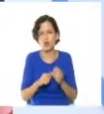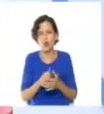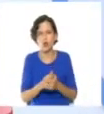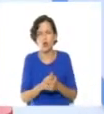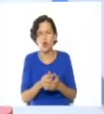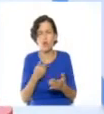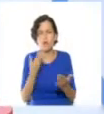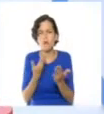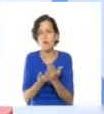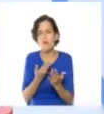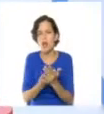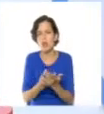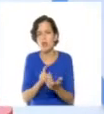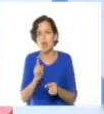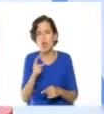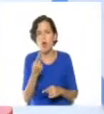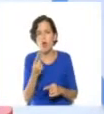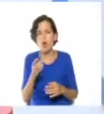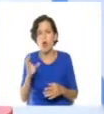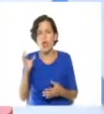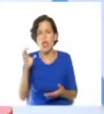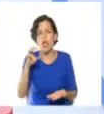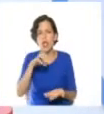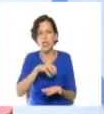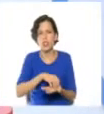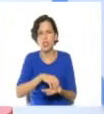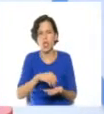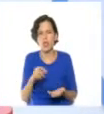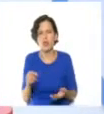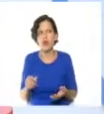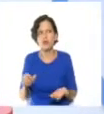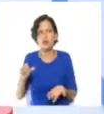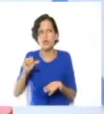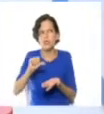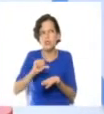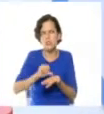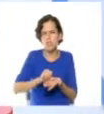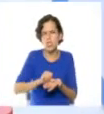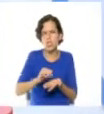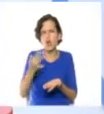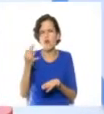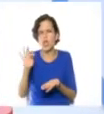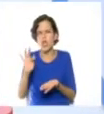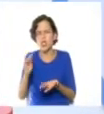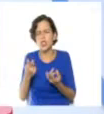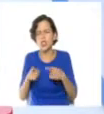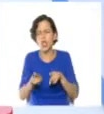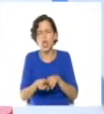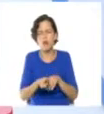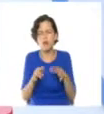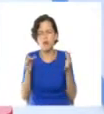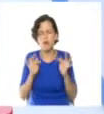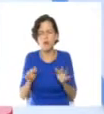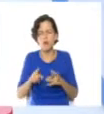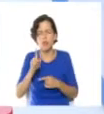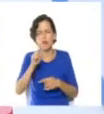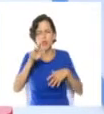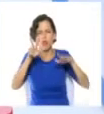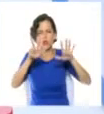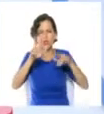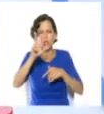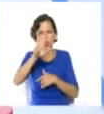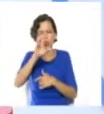constitucional plantea un Estado centro-federalista. De la misma forma, desde 1830